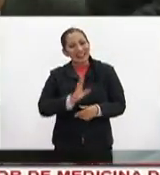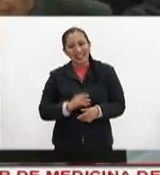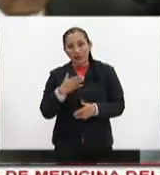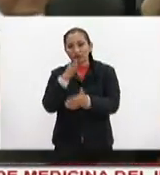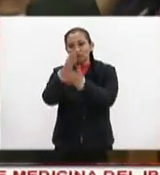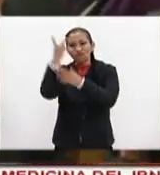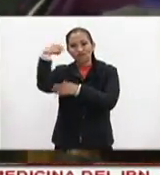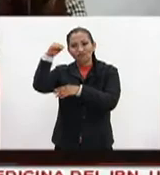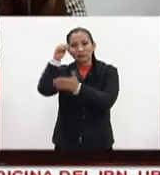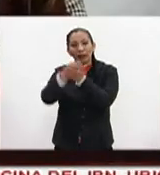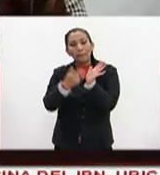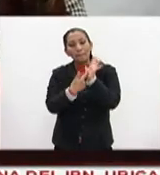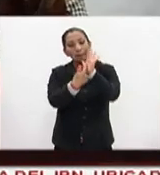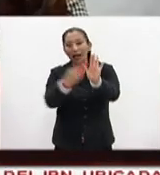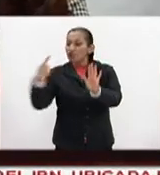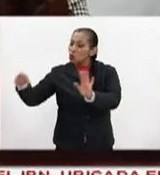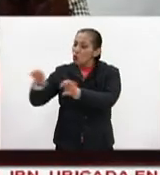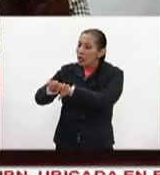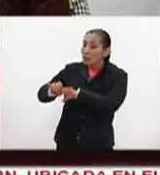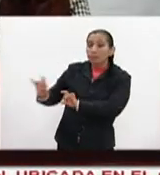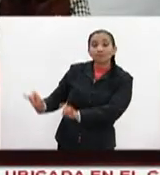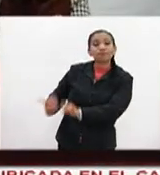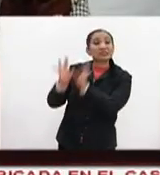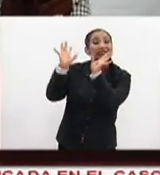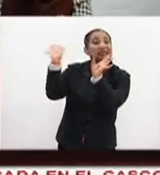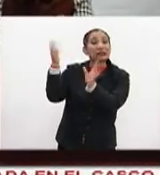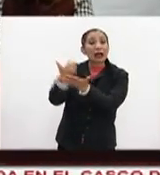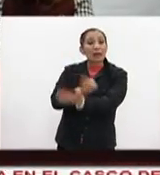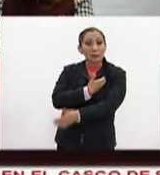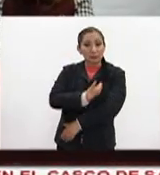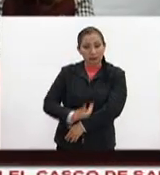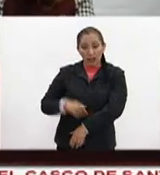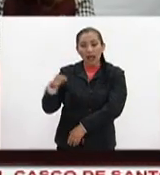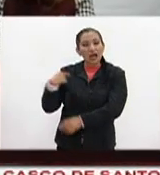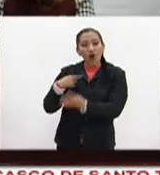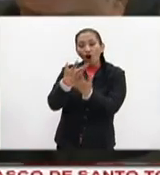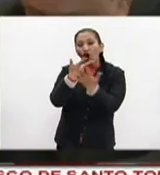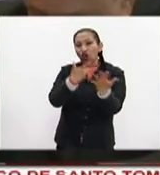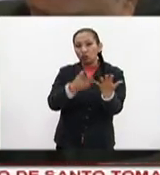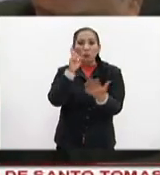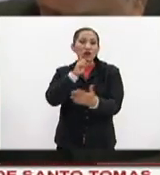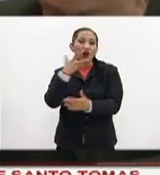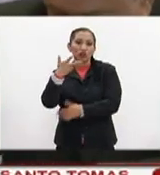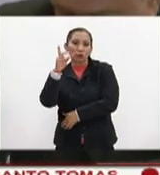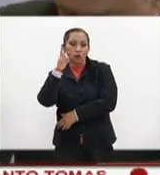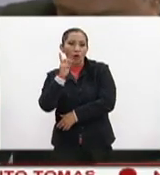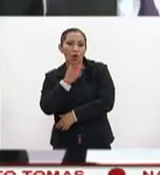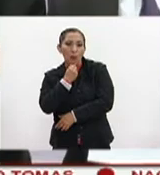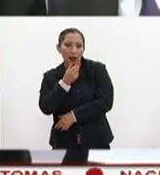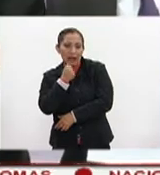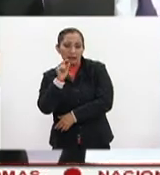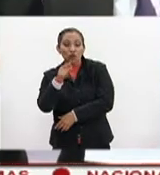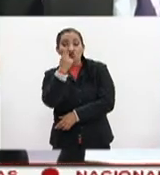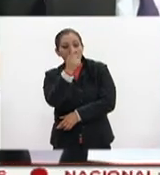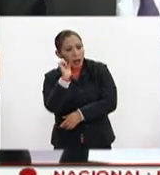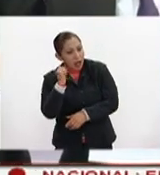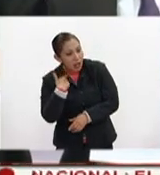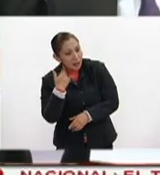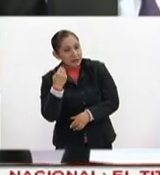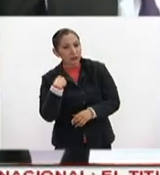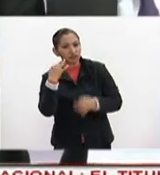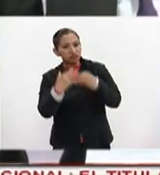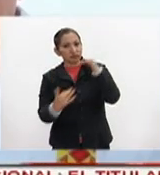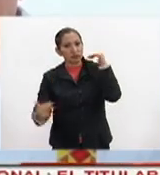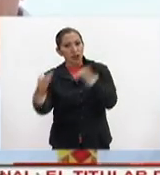de México. Presentó al que sería su gabinete en caso de ganar la presidencia. Está integrado por 8 mujeres y 8 hombres. Entre ellas destaca la exministra